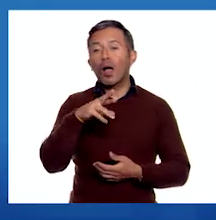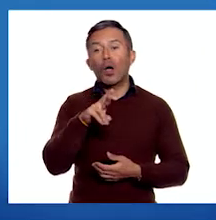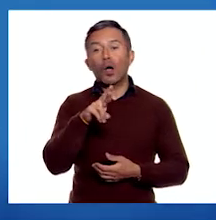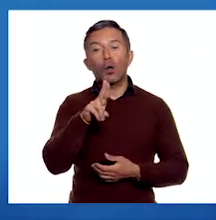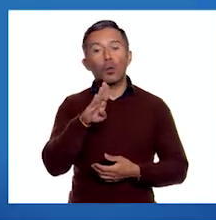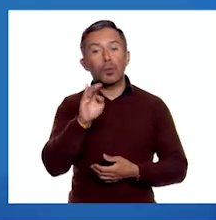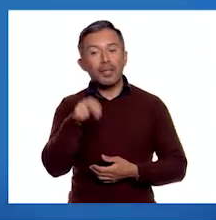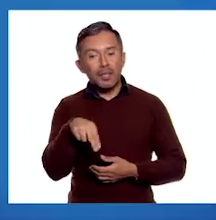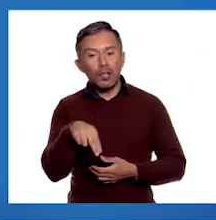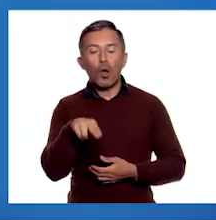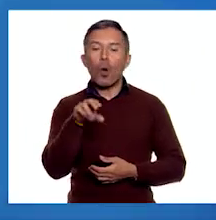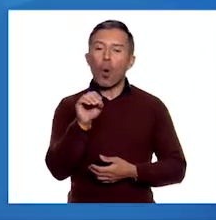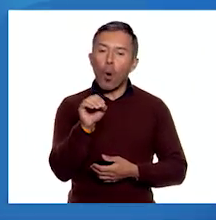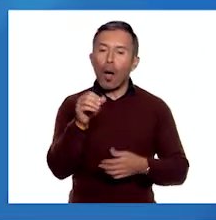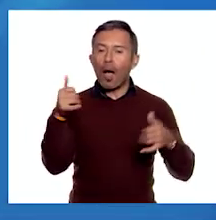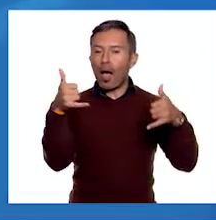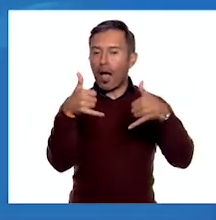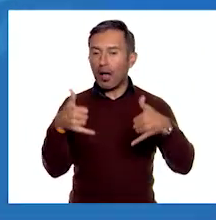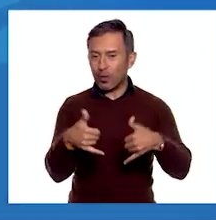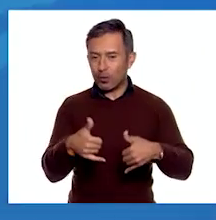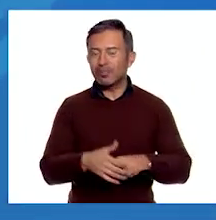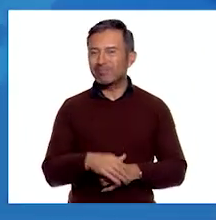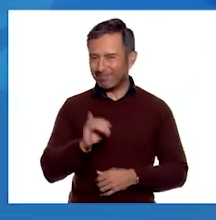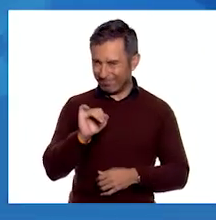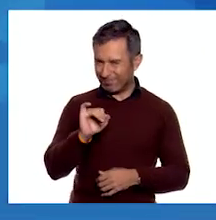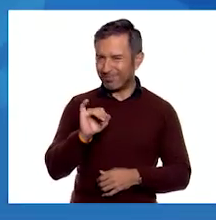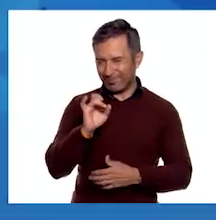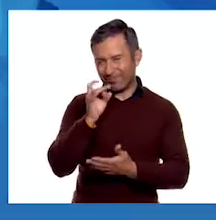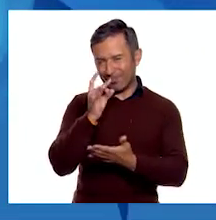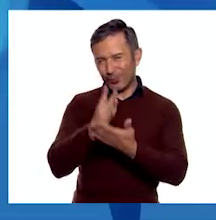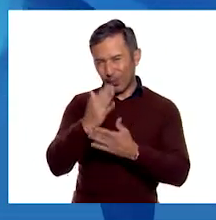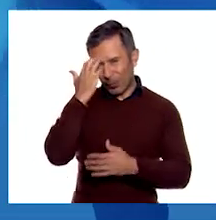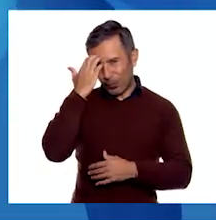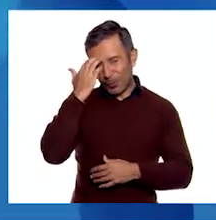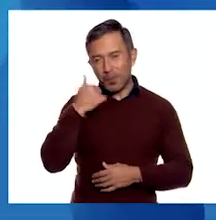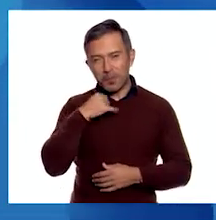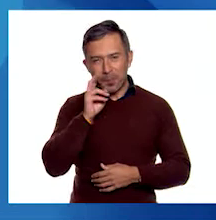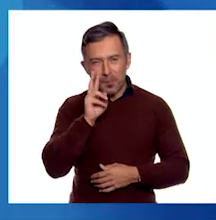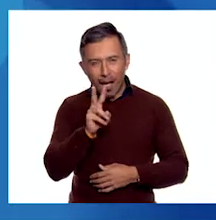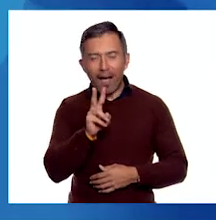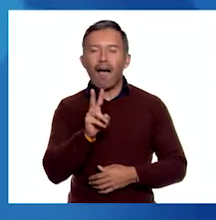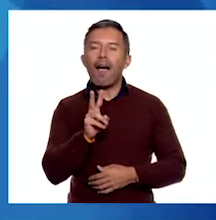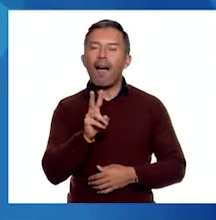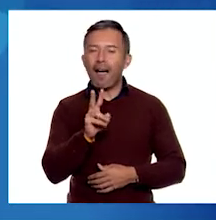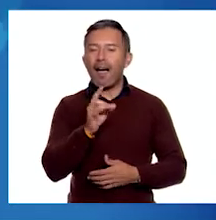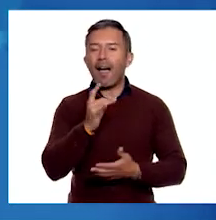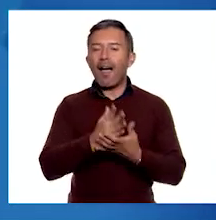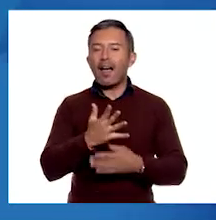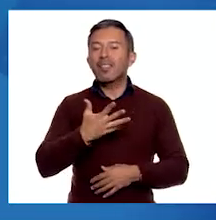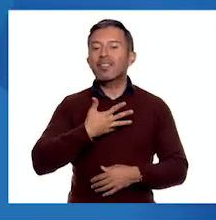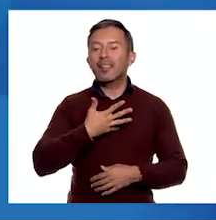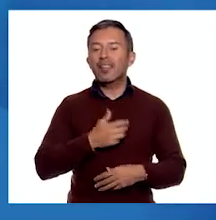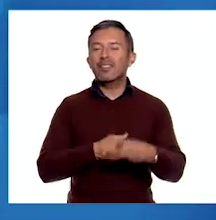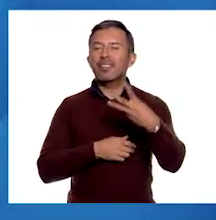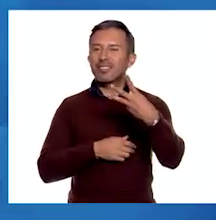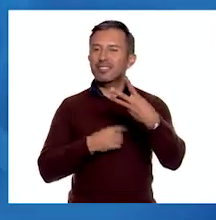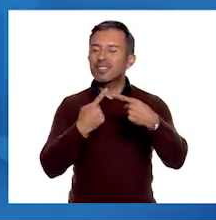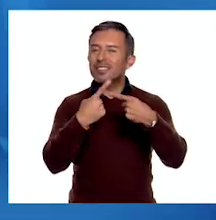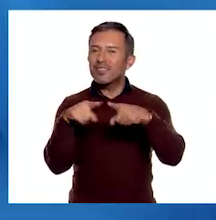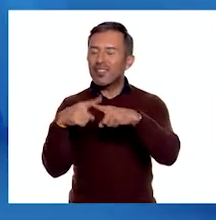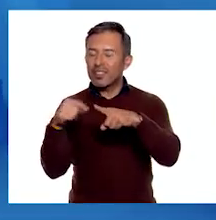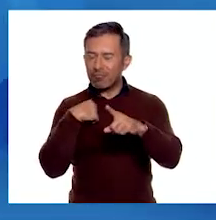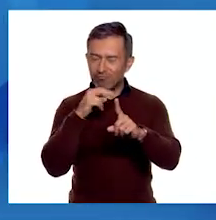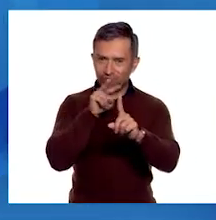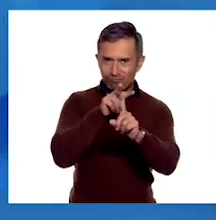también. Exacto, esta es la que yo ya había visto y bueno, sí, como ya la conocía, pues aquí puedo percibir los tres elementos que se ven.